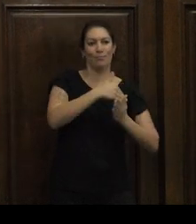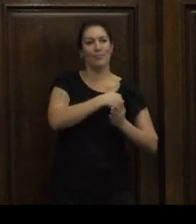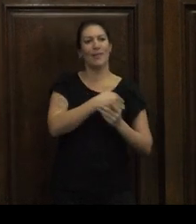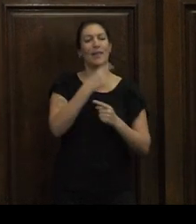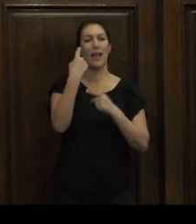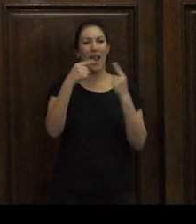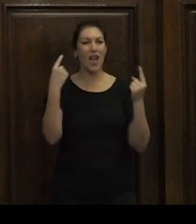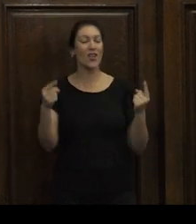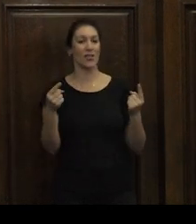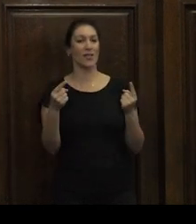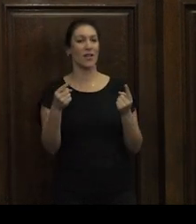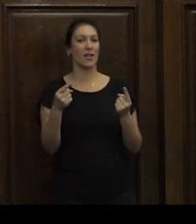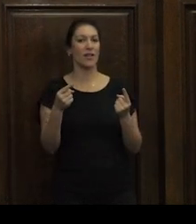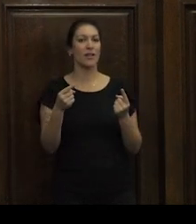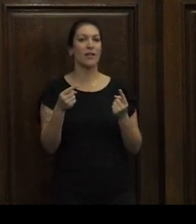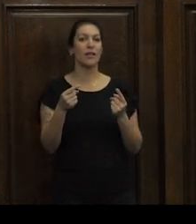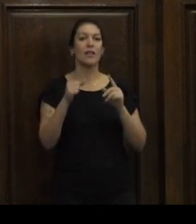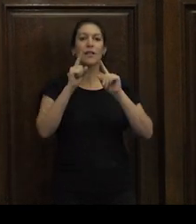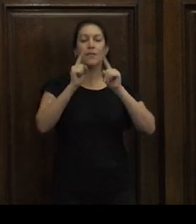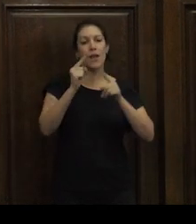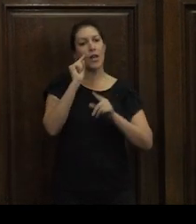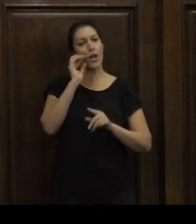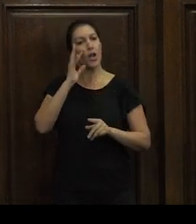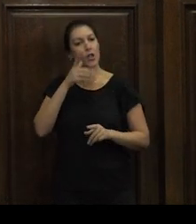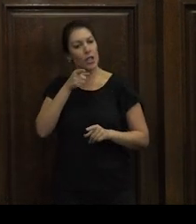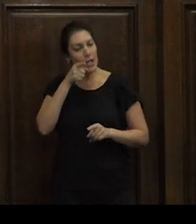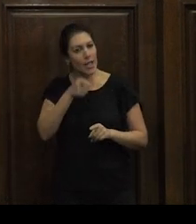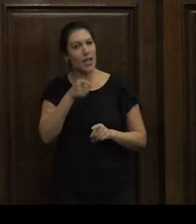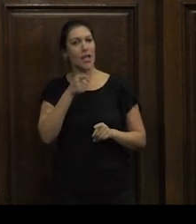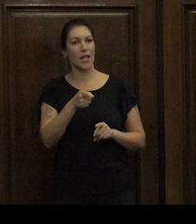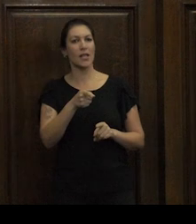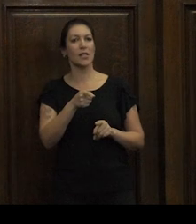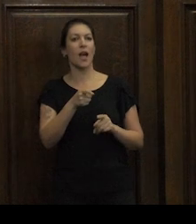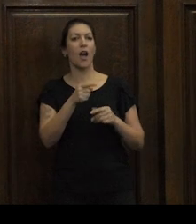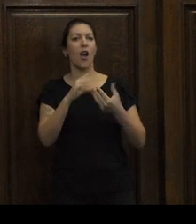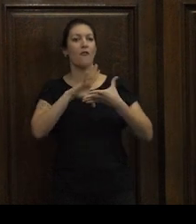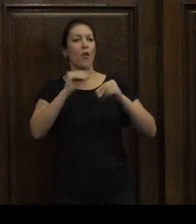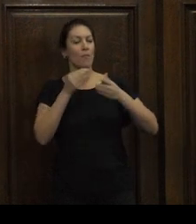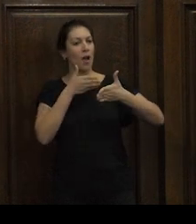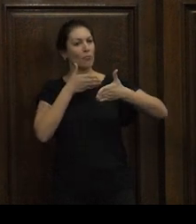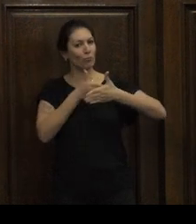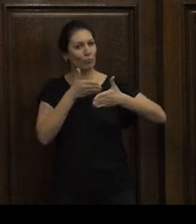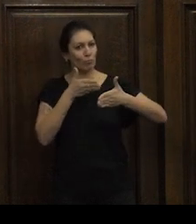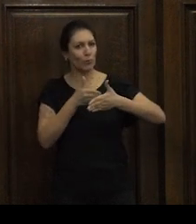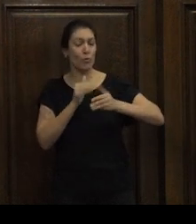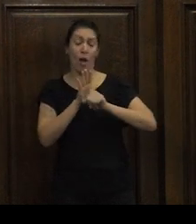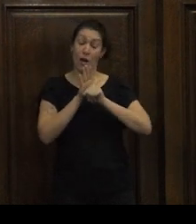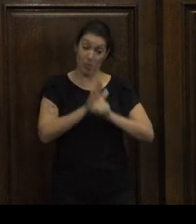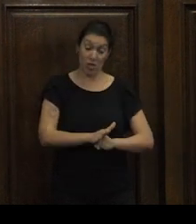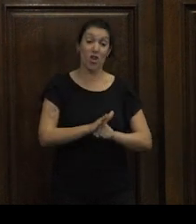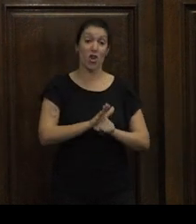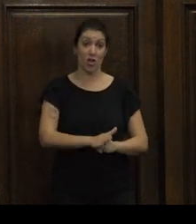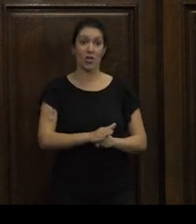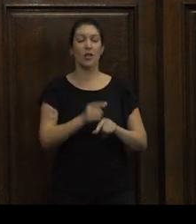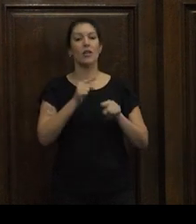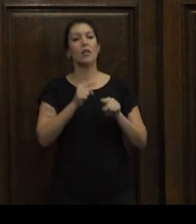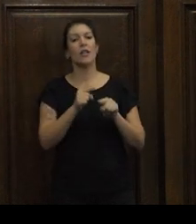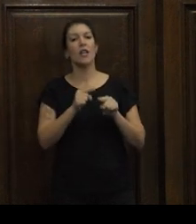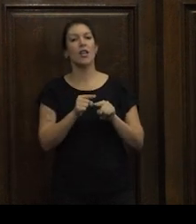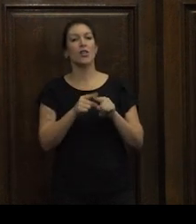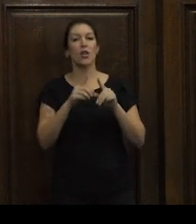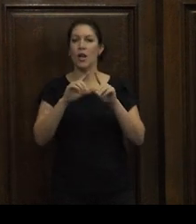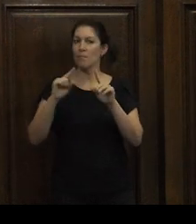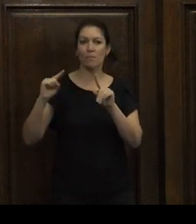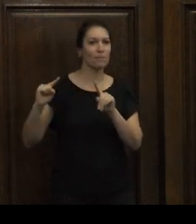deberes disciplinarios, cabe reconocer que esa contención limitadora, la represión, ¿no?, tenía un